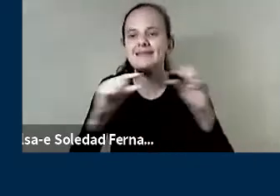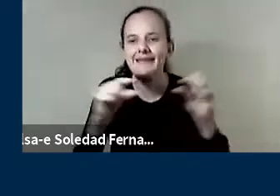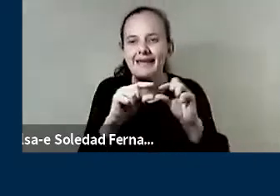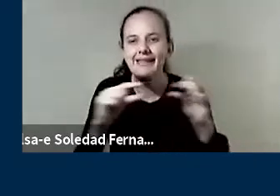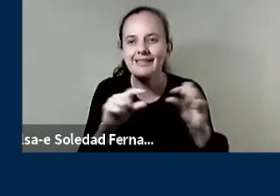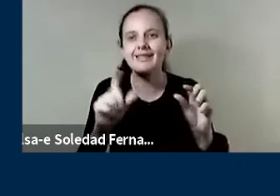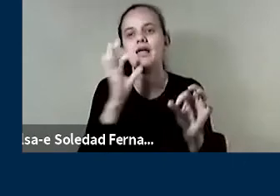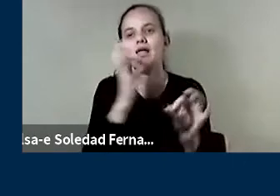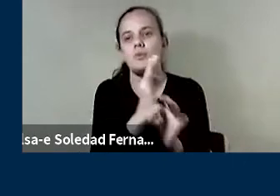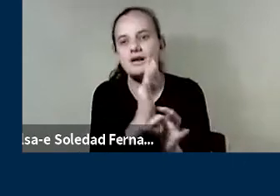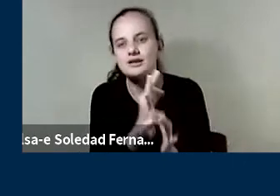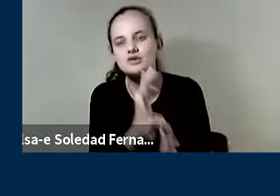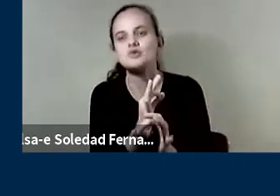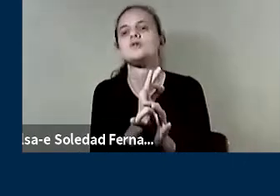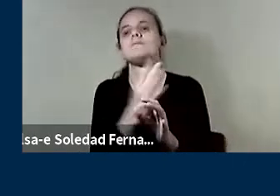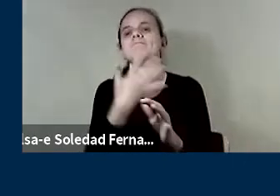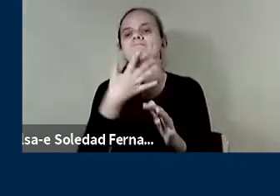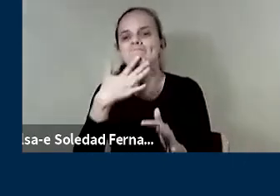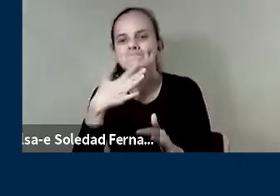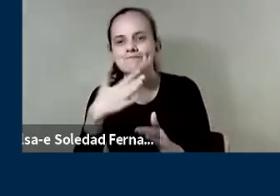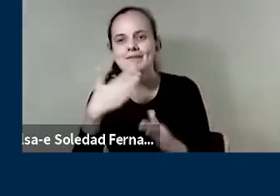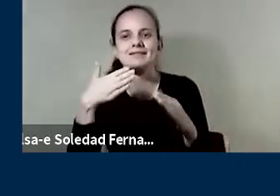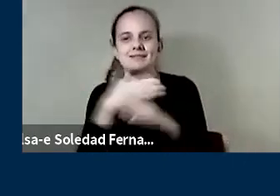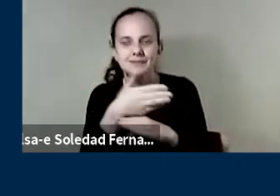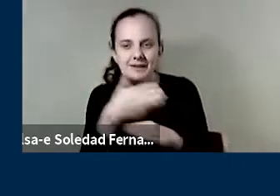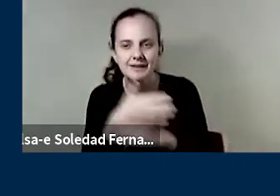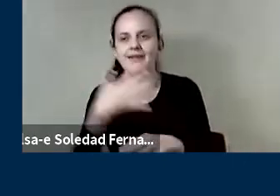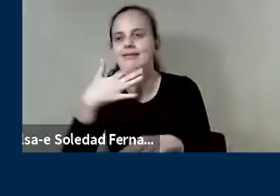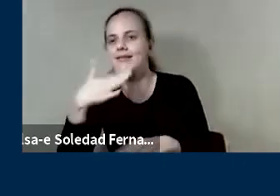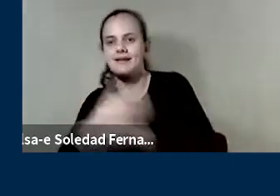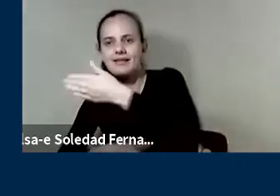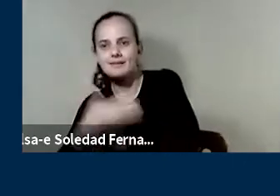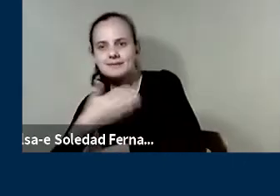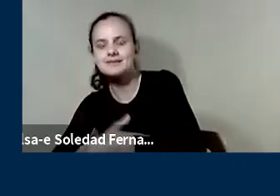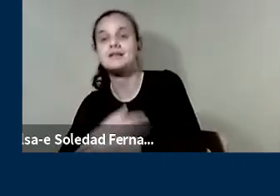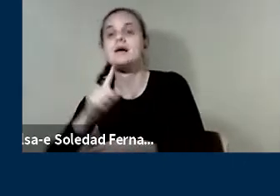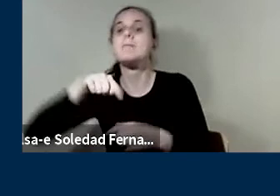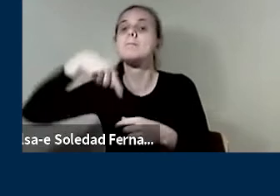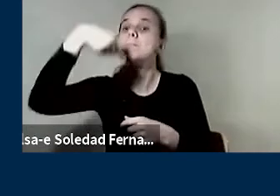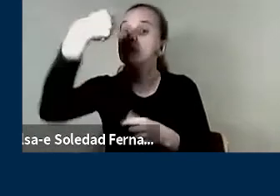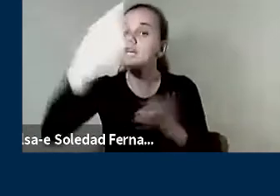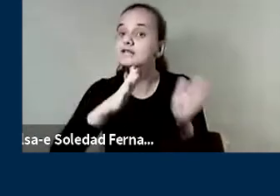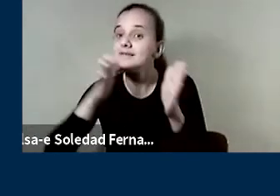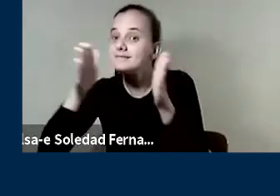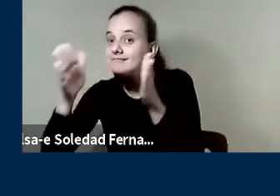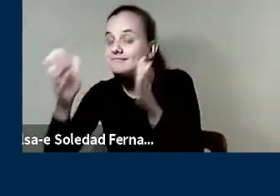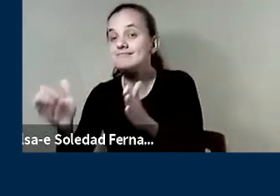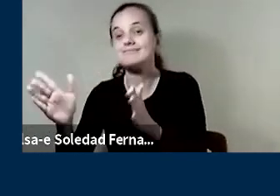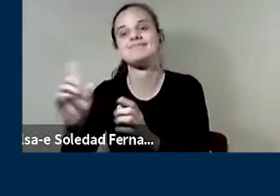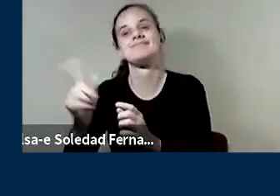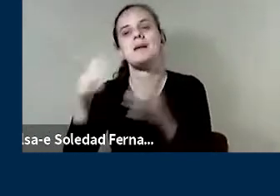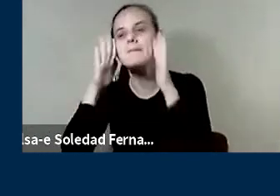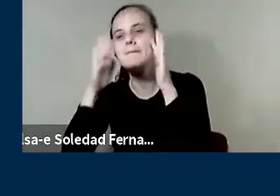primer bloque va a estar orientado hacia la etiqueta, hacia la educación, hacia entender la accesibilidad y